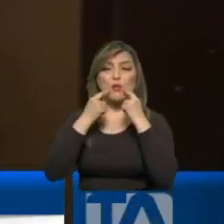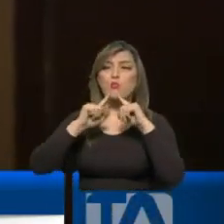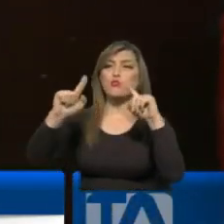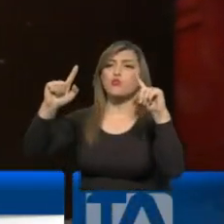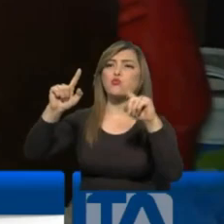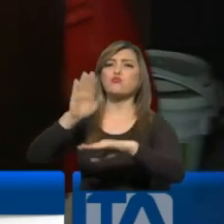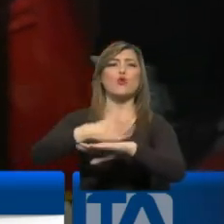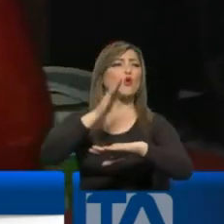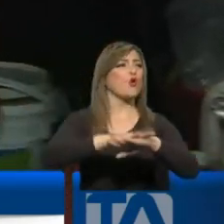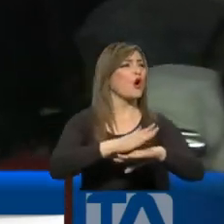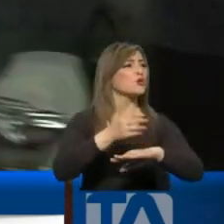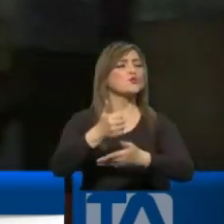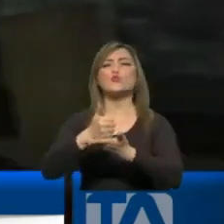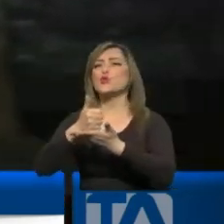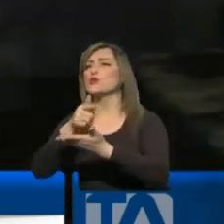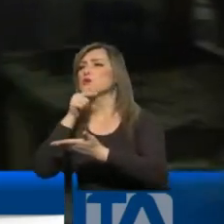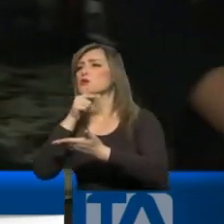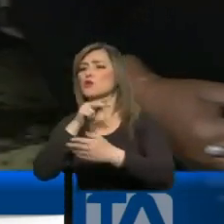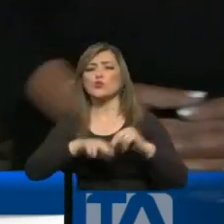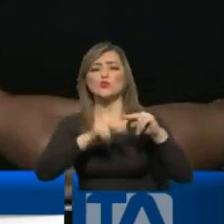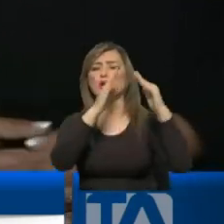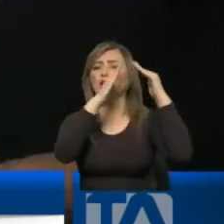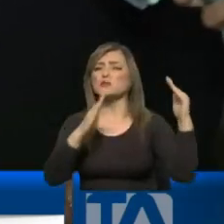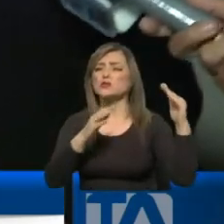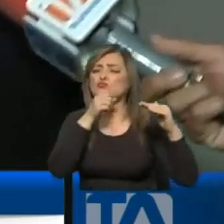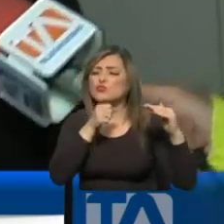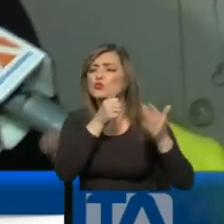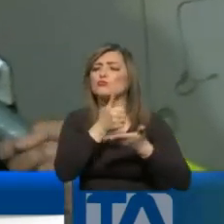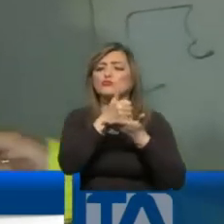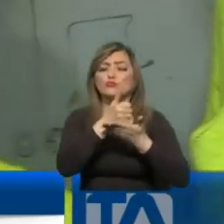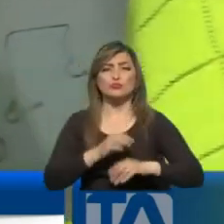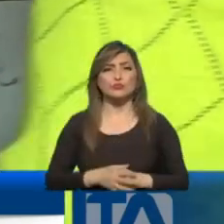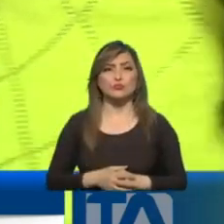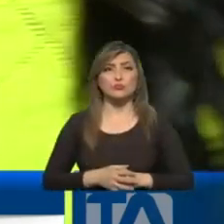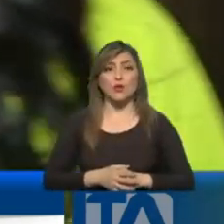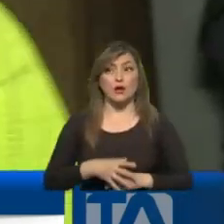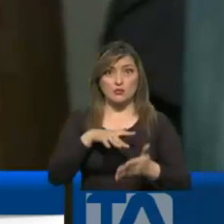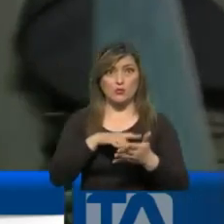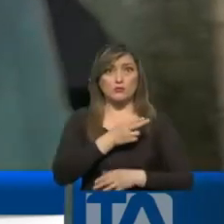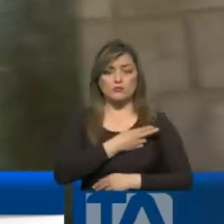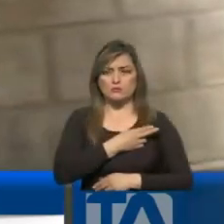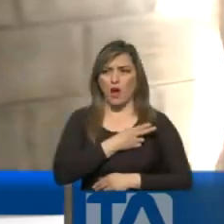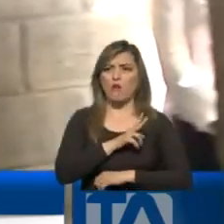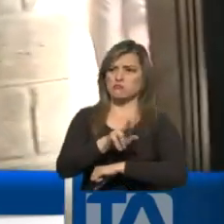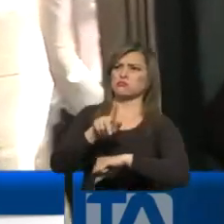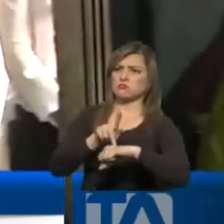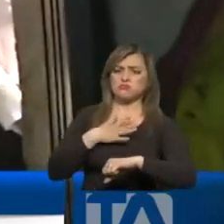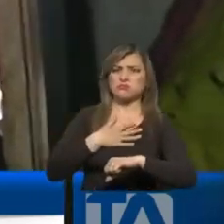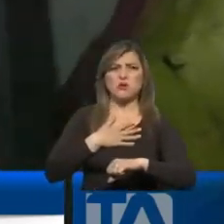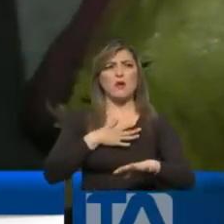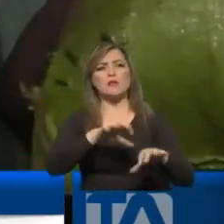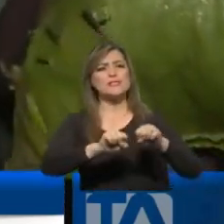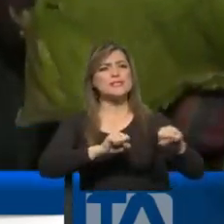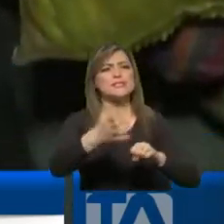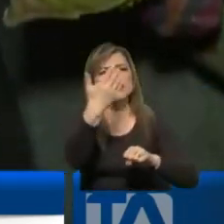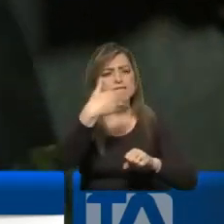grupo de estudiantes y ellos, además de demostrar su profesionalismo, también gestionaron recursos